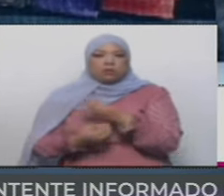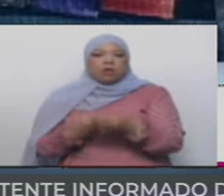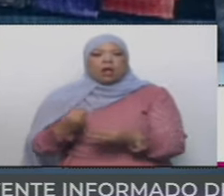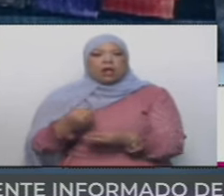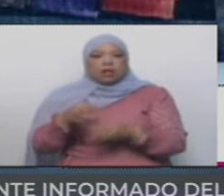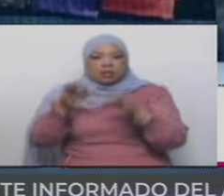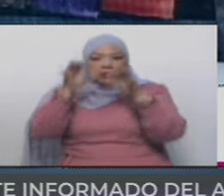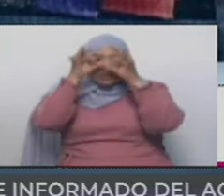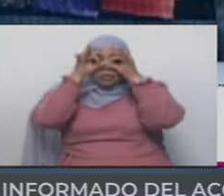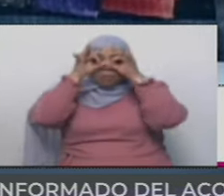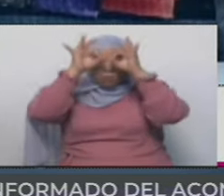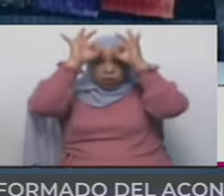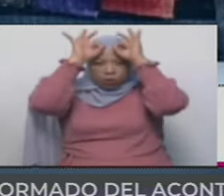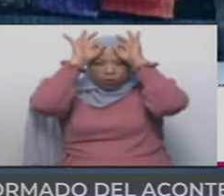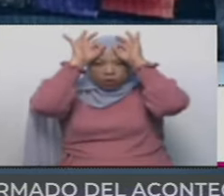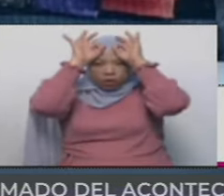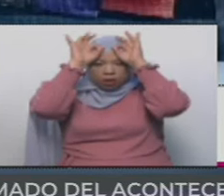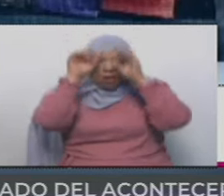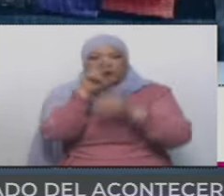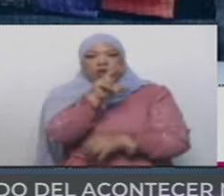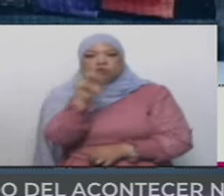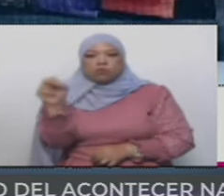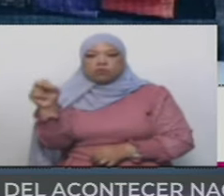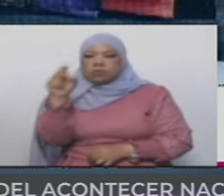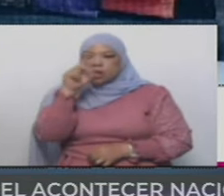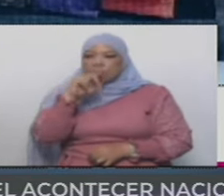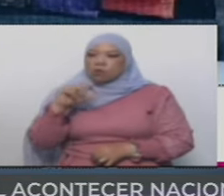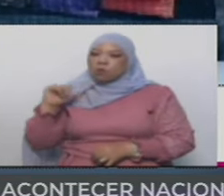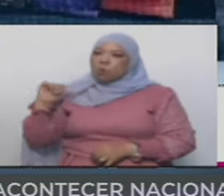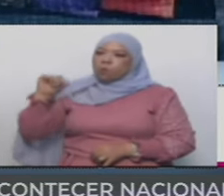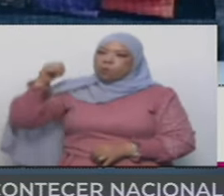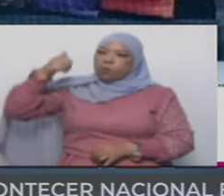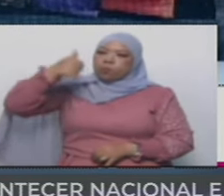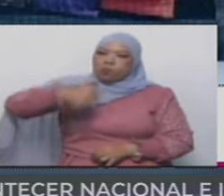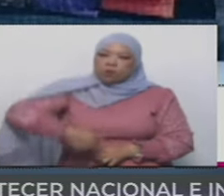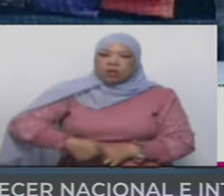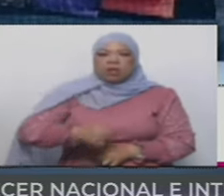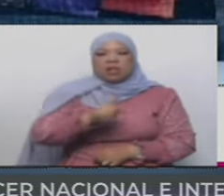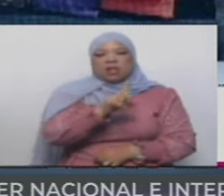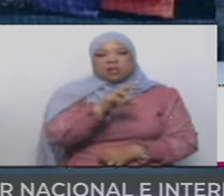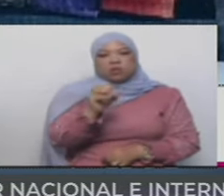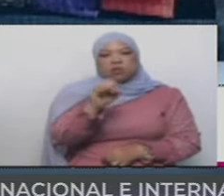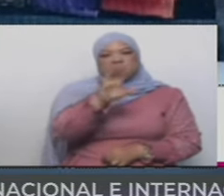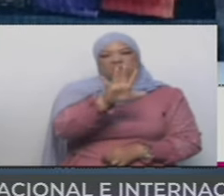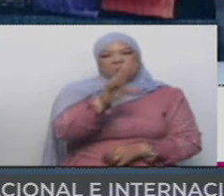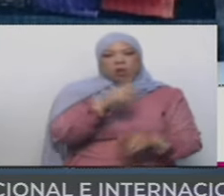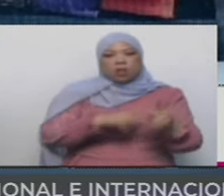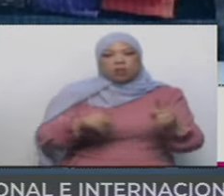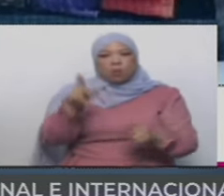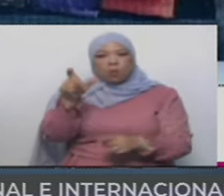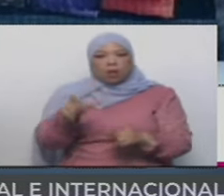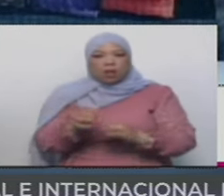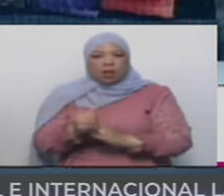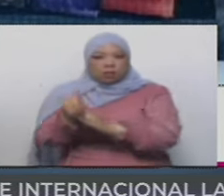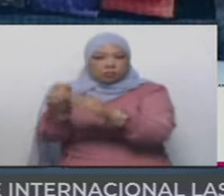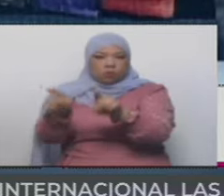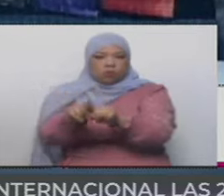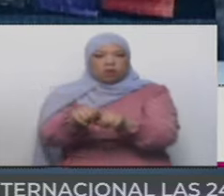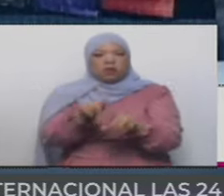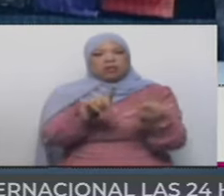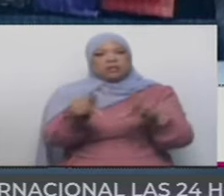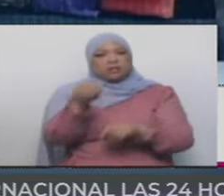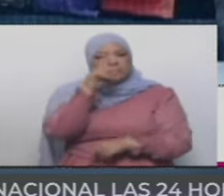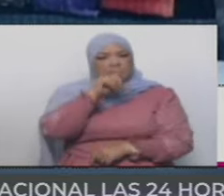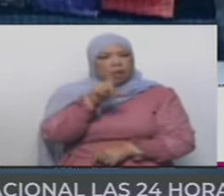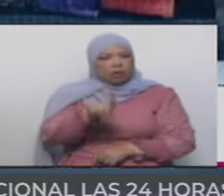Rodríguez hace 200 años, como dijera José Martí hace 150 años, como dijera Che Guevara hace 60